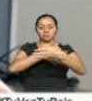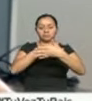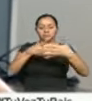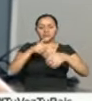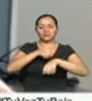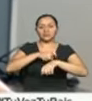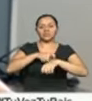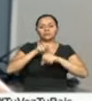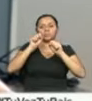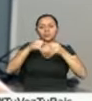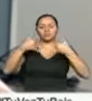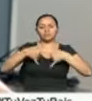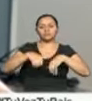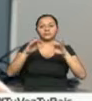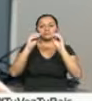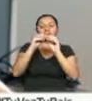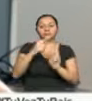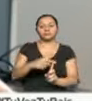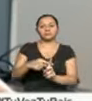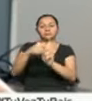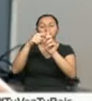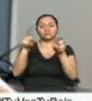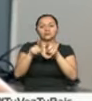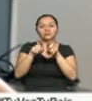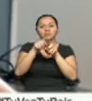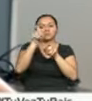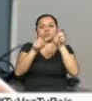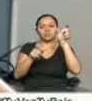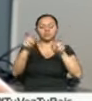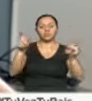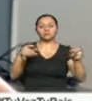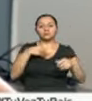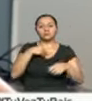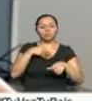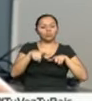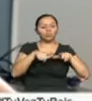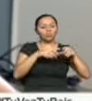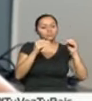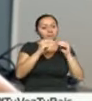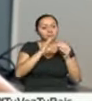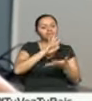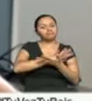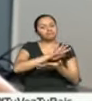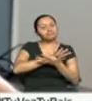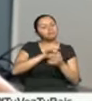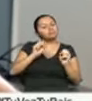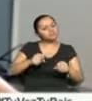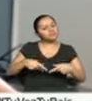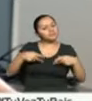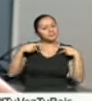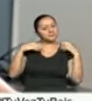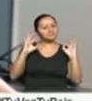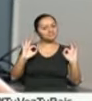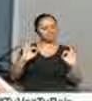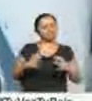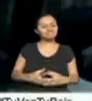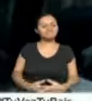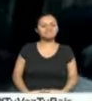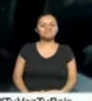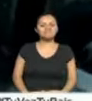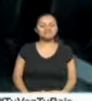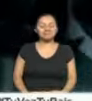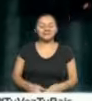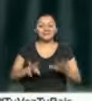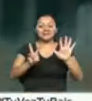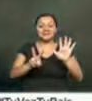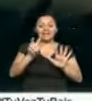poder continuar dándole a la ciudadanía un lugar más tranquilo en donde pueda vivir y desempeñar sus actividades diarias.